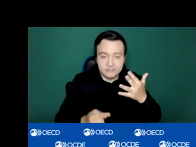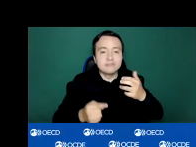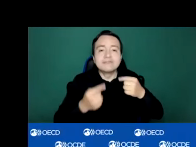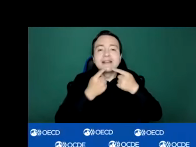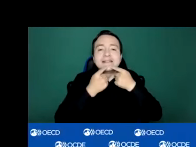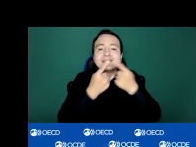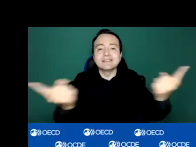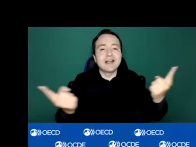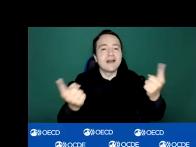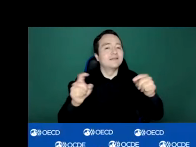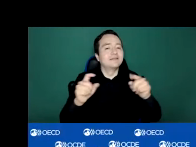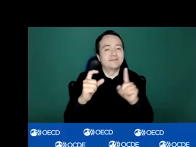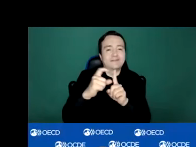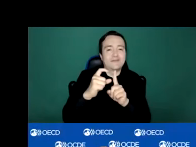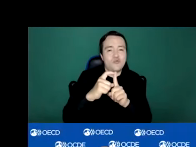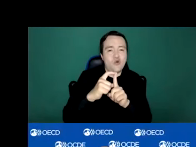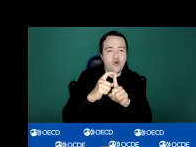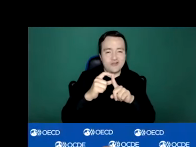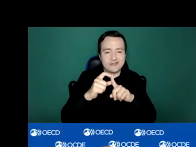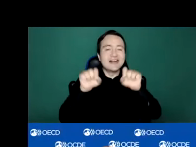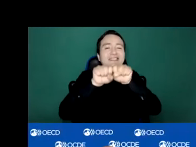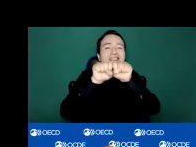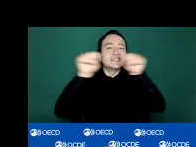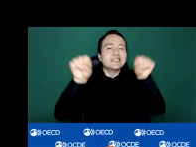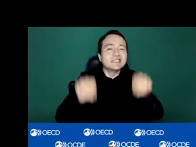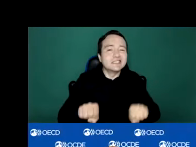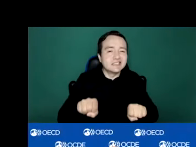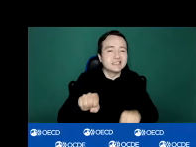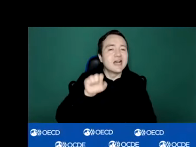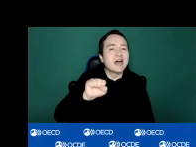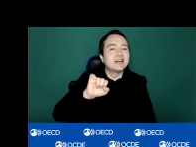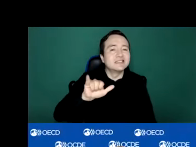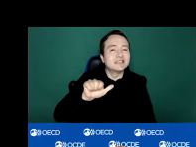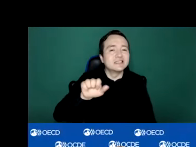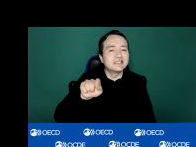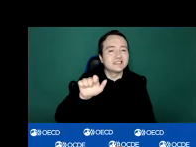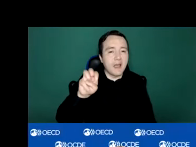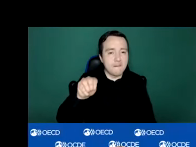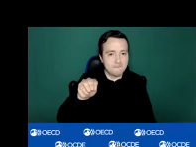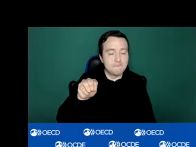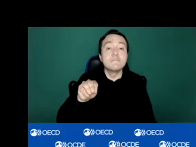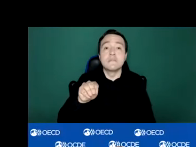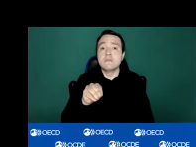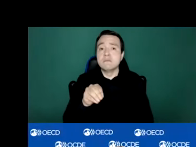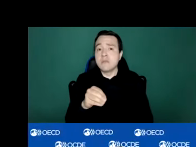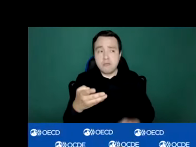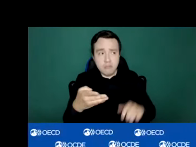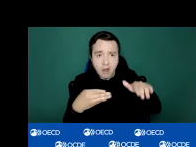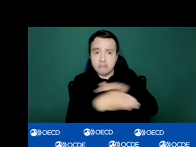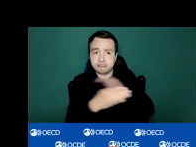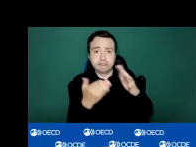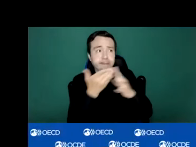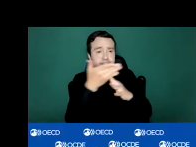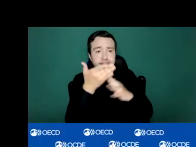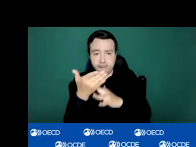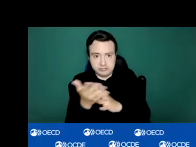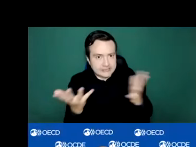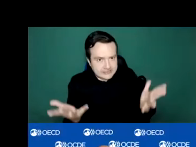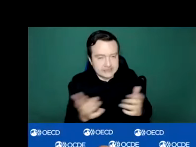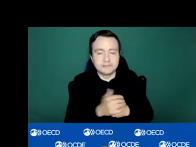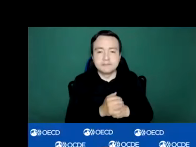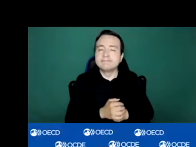salud eficiente. Y cuando hablamos de la pandemia y preguntamos si las circunstancias de la